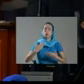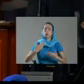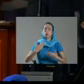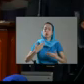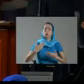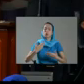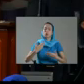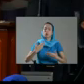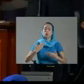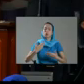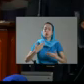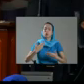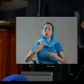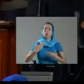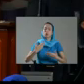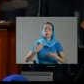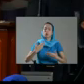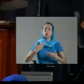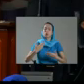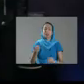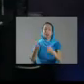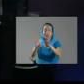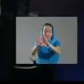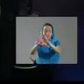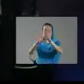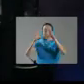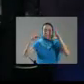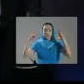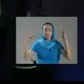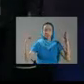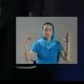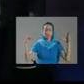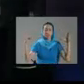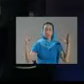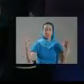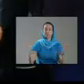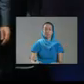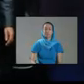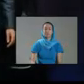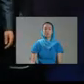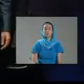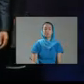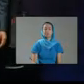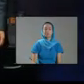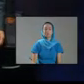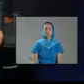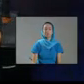Hay que cuidarlo, amén. Porque Dios va a traer una nueva visión.